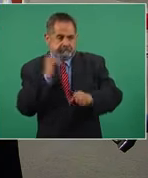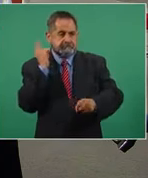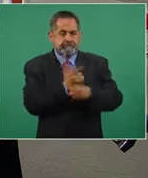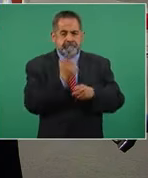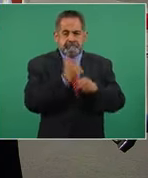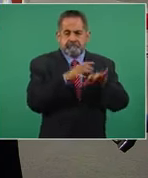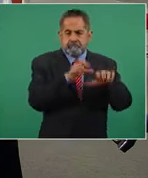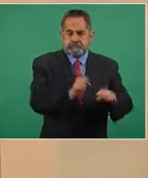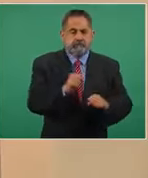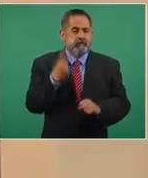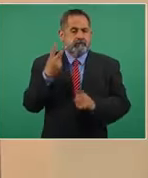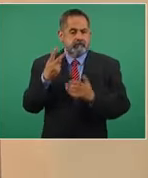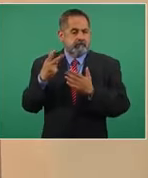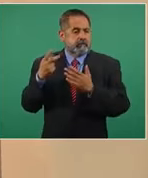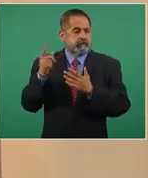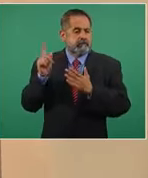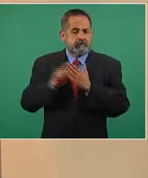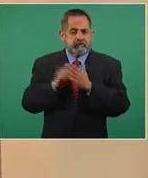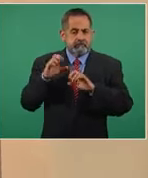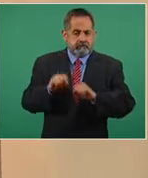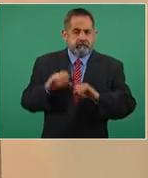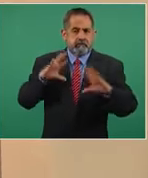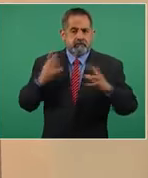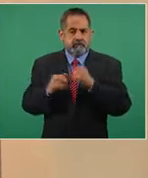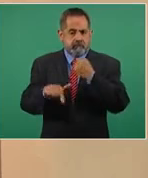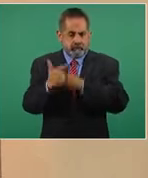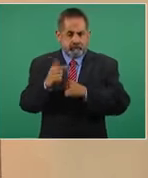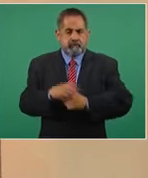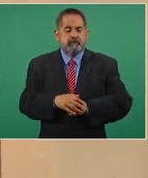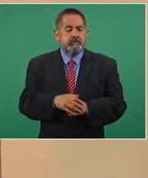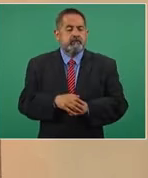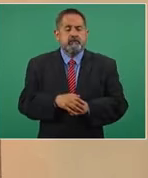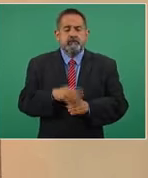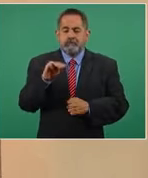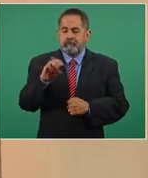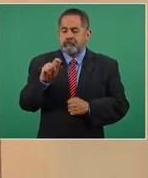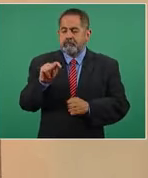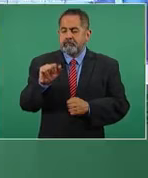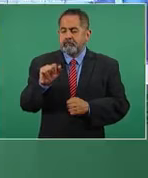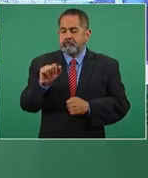mes, 12 en el acumulado del año. En metanfetaminas,